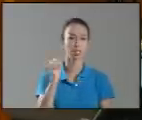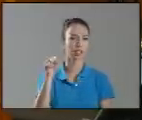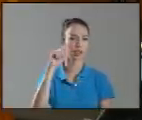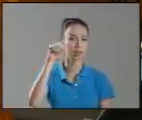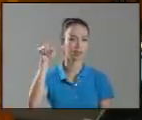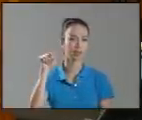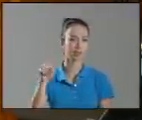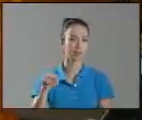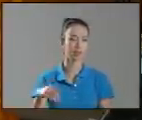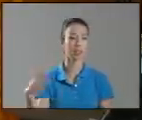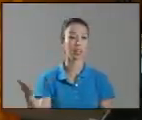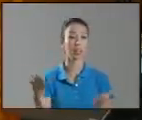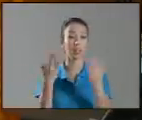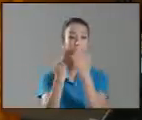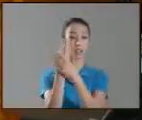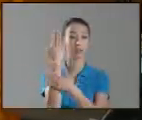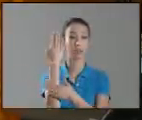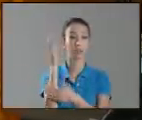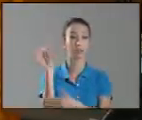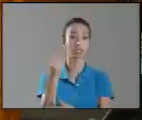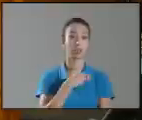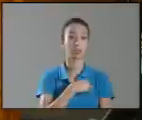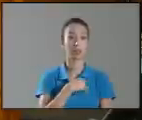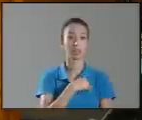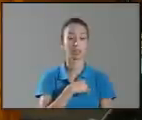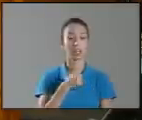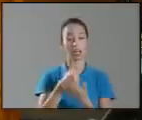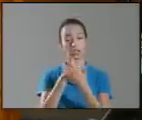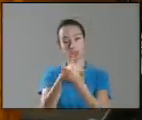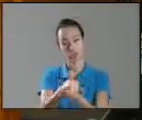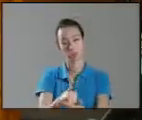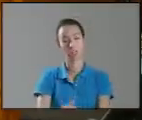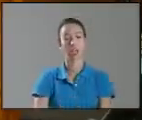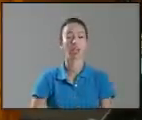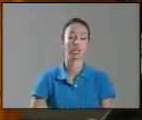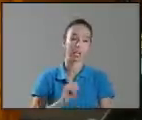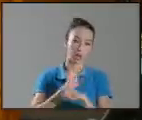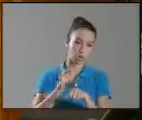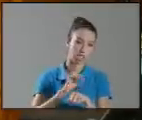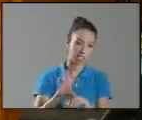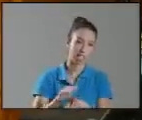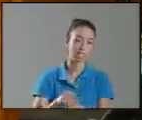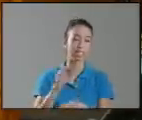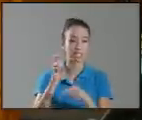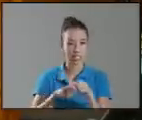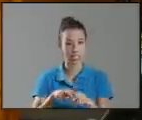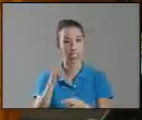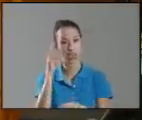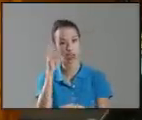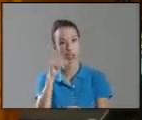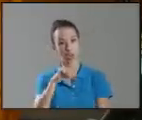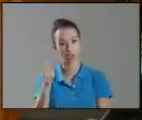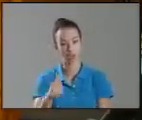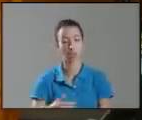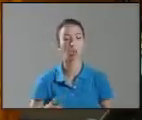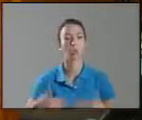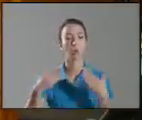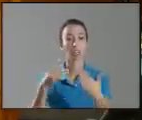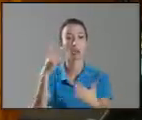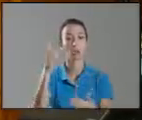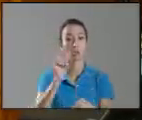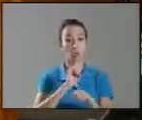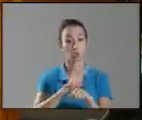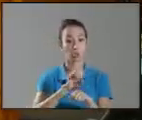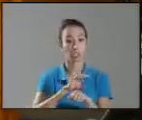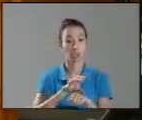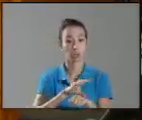Por eso cuando uno ministra, miren, les voy a decir esto. Hay gente, ¿cuántos ministran acá, hermano? Levanten la mano los que ministran, los